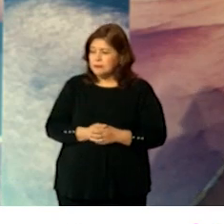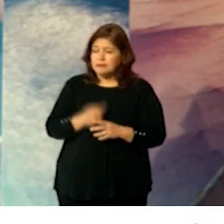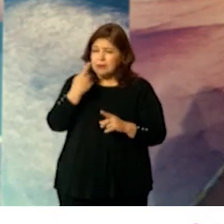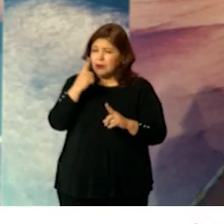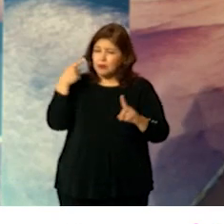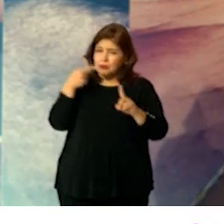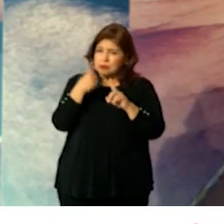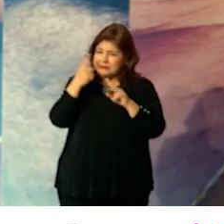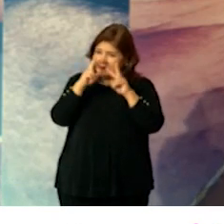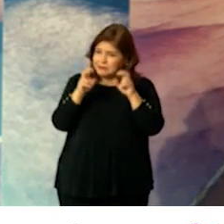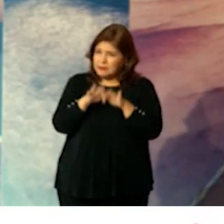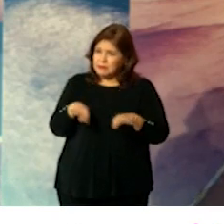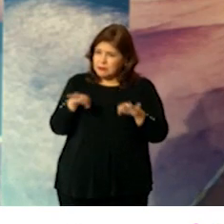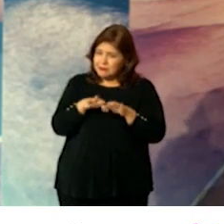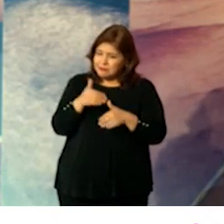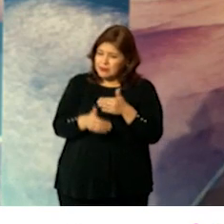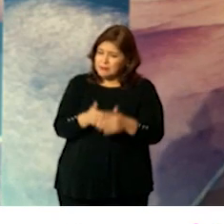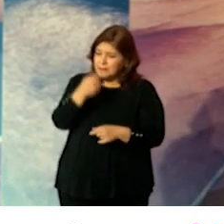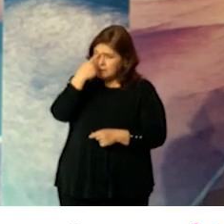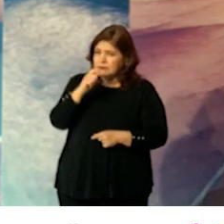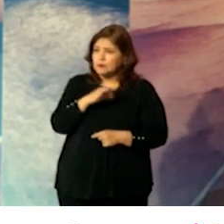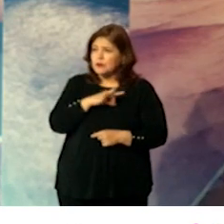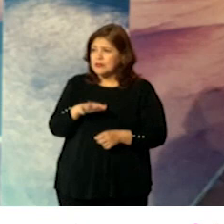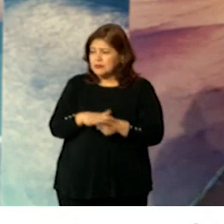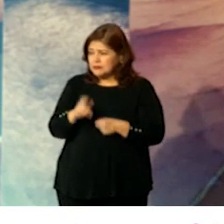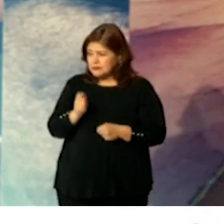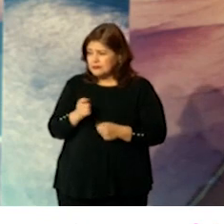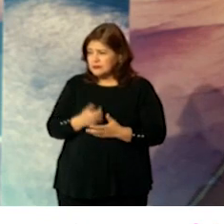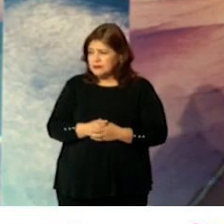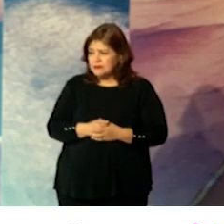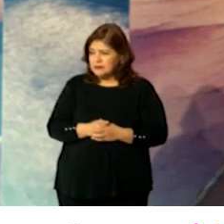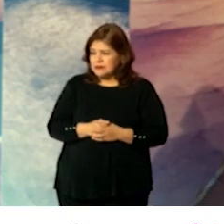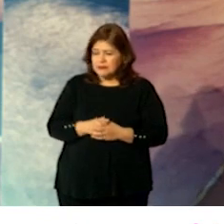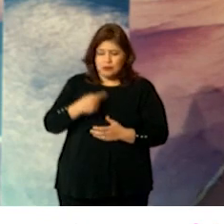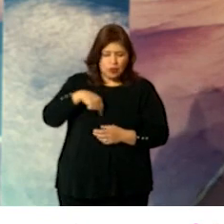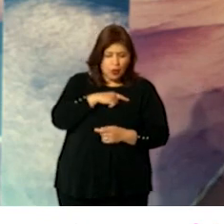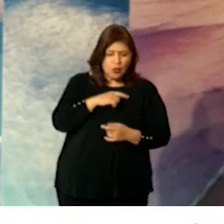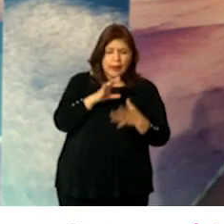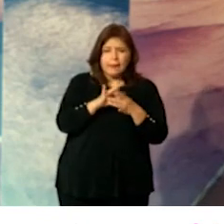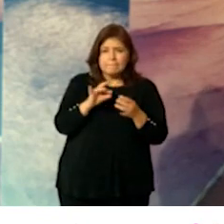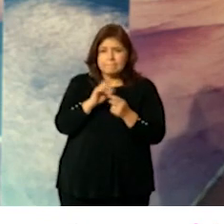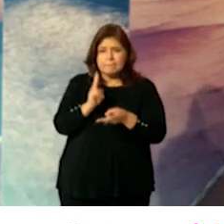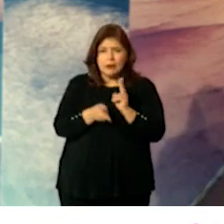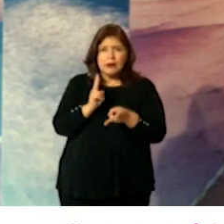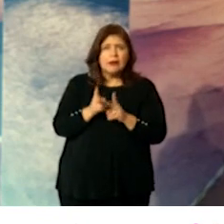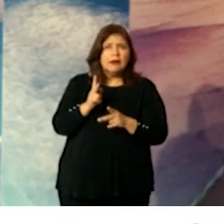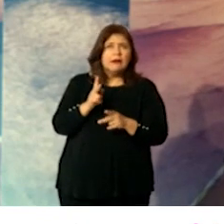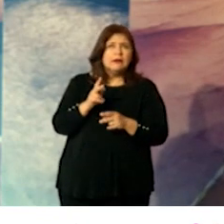más está en ese proceso para mí es cómo nosotros podemos hablar del